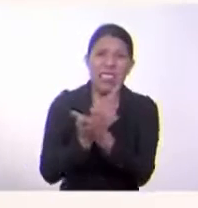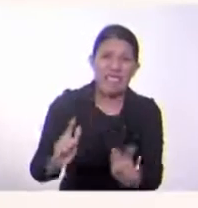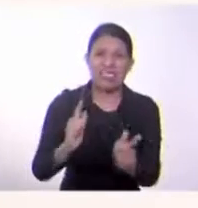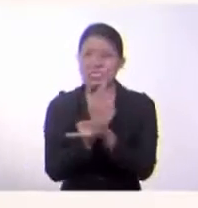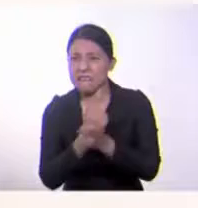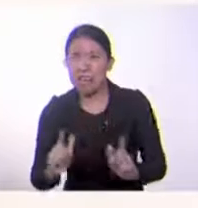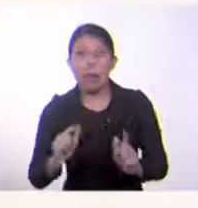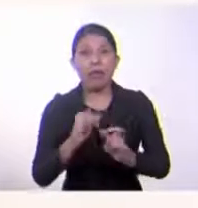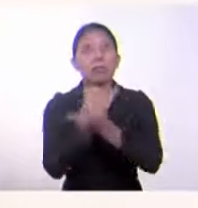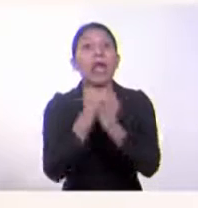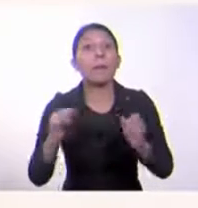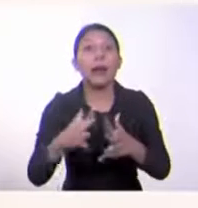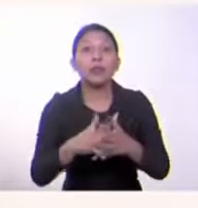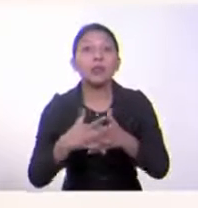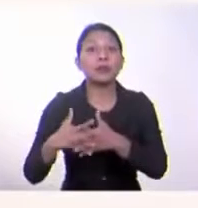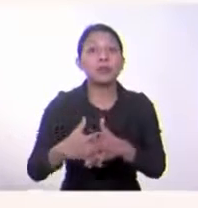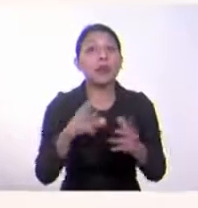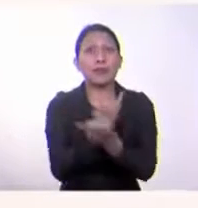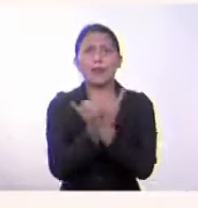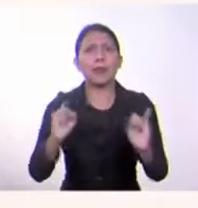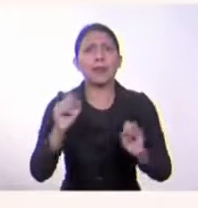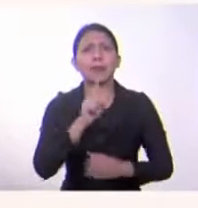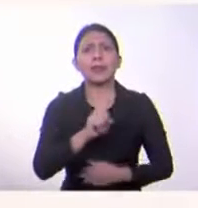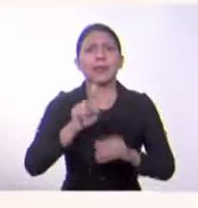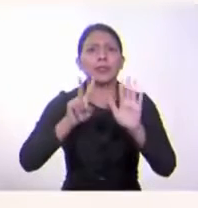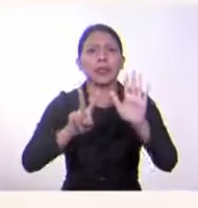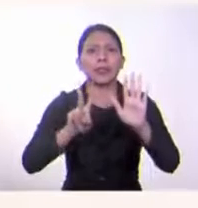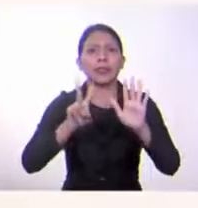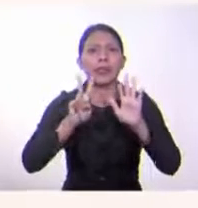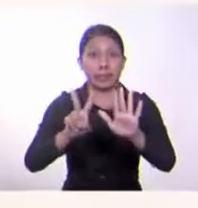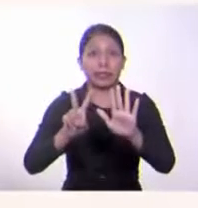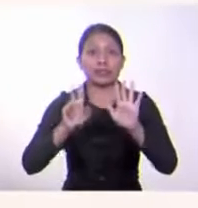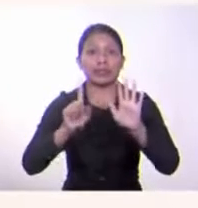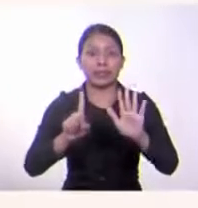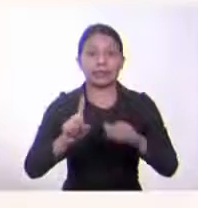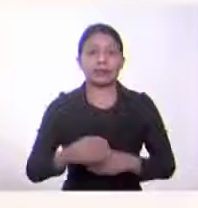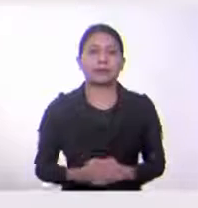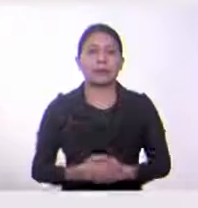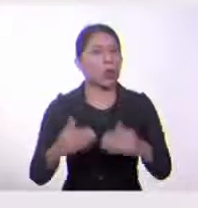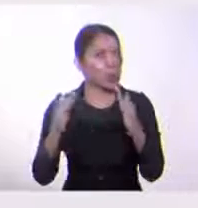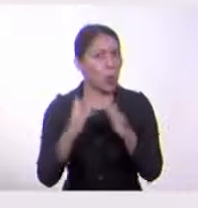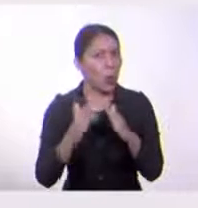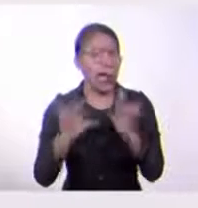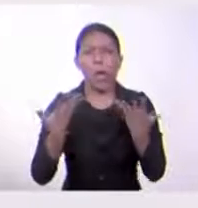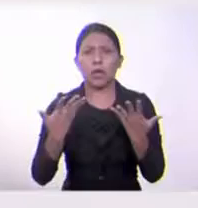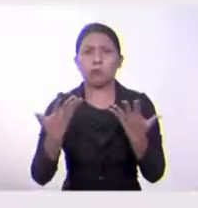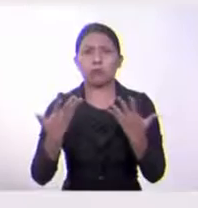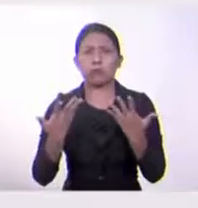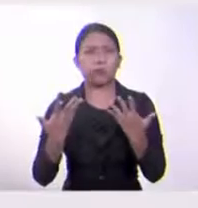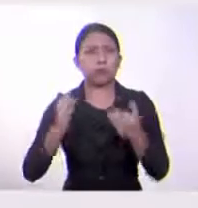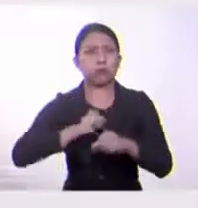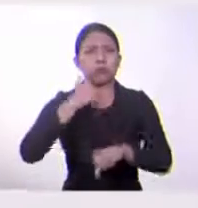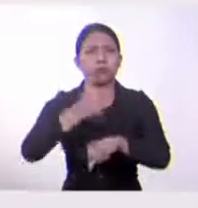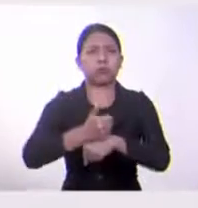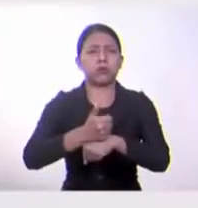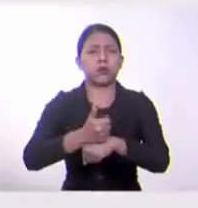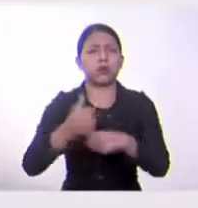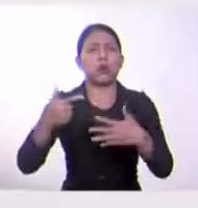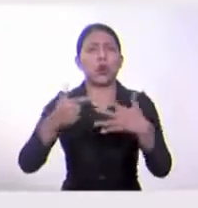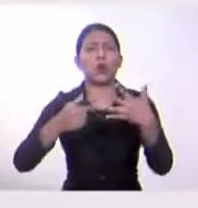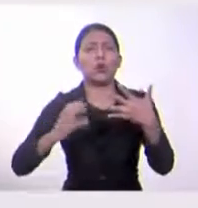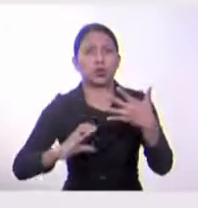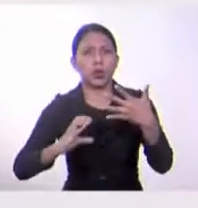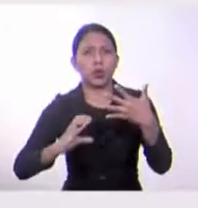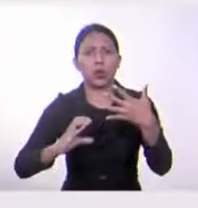independencia de Estados Unidos en 1776, y la proclamación también o la instauración de una constitución